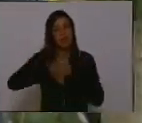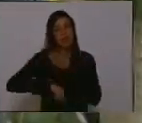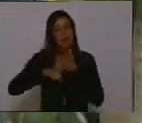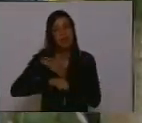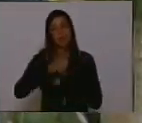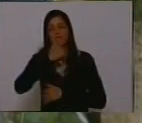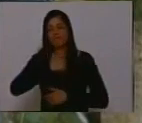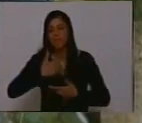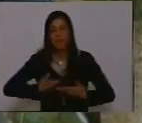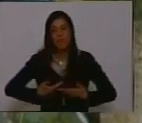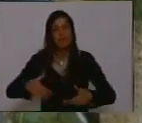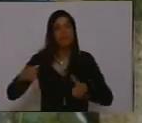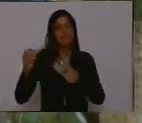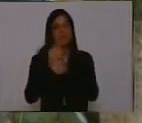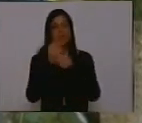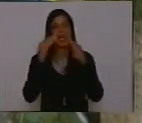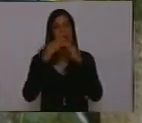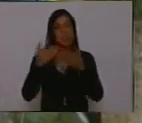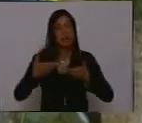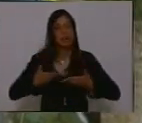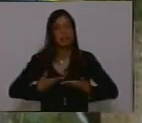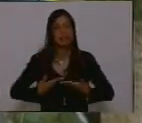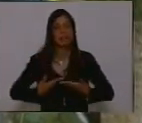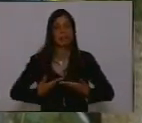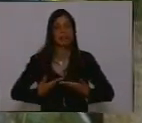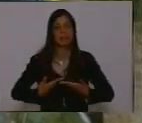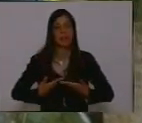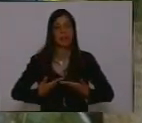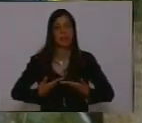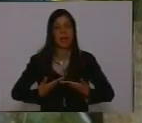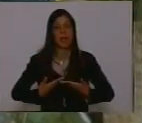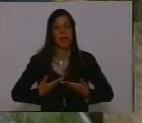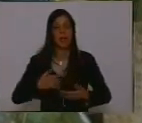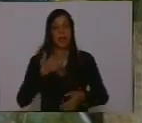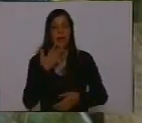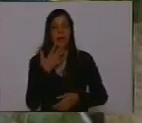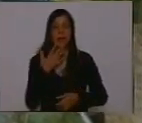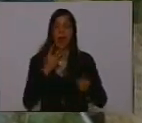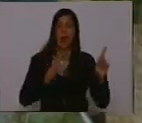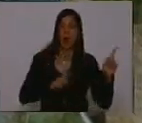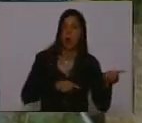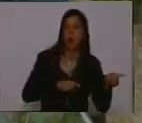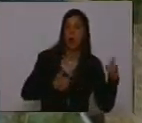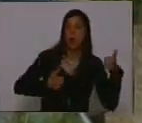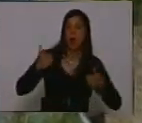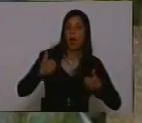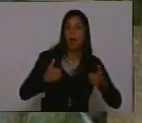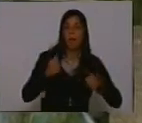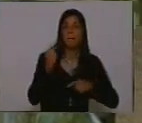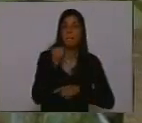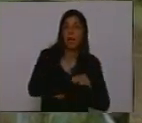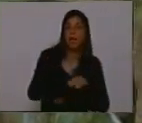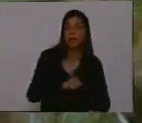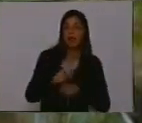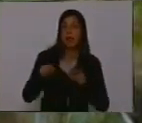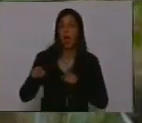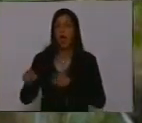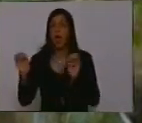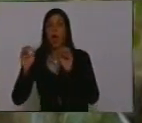camarada. No podemos optar entre vencer o morir. ¡Necesario